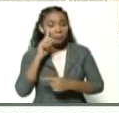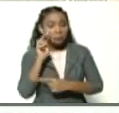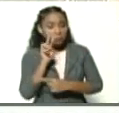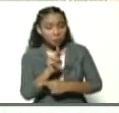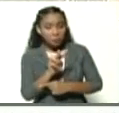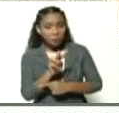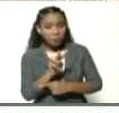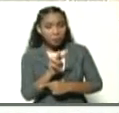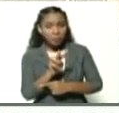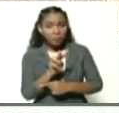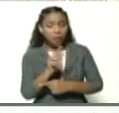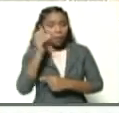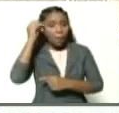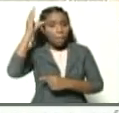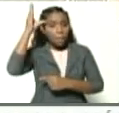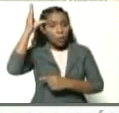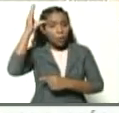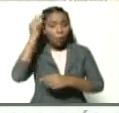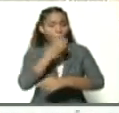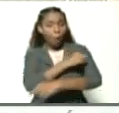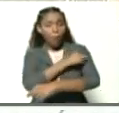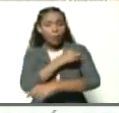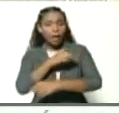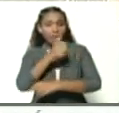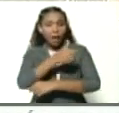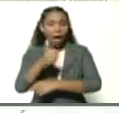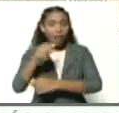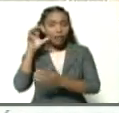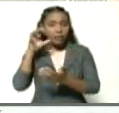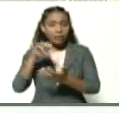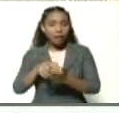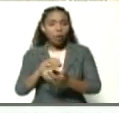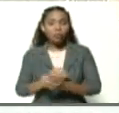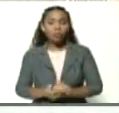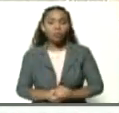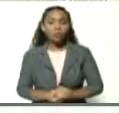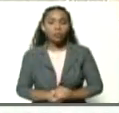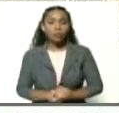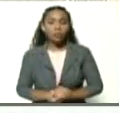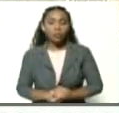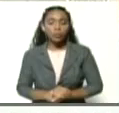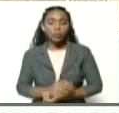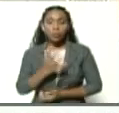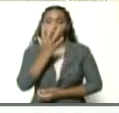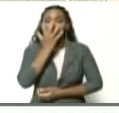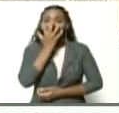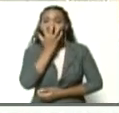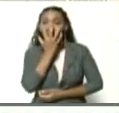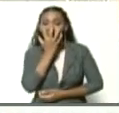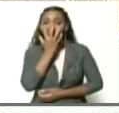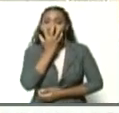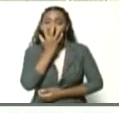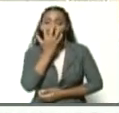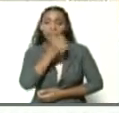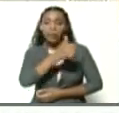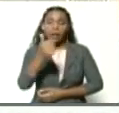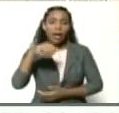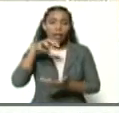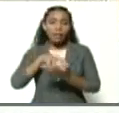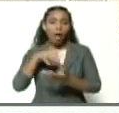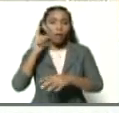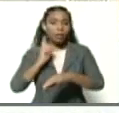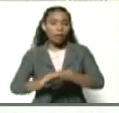la capacidad hospitalaria de cada estado, el oxígeno de cada estado a